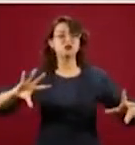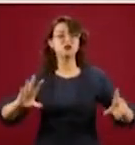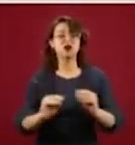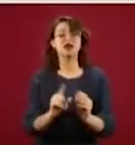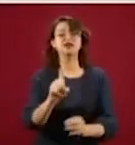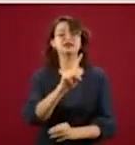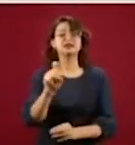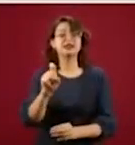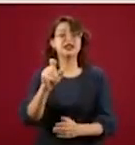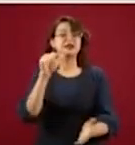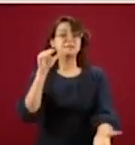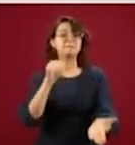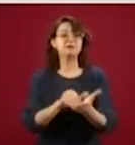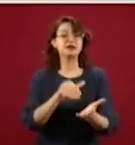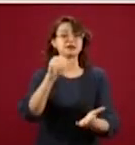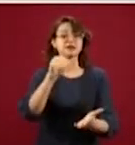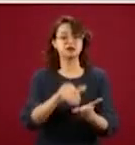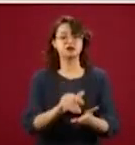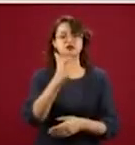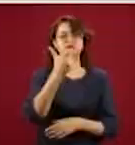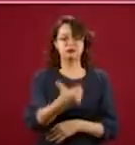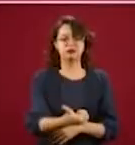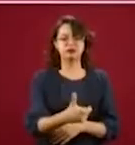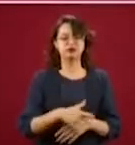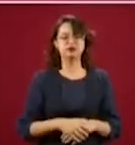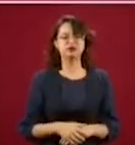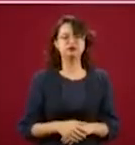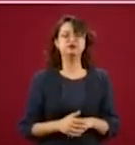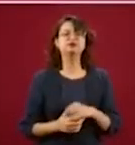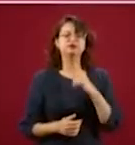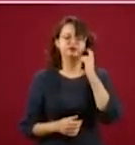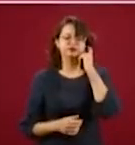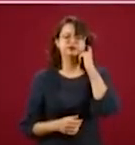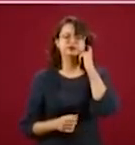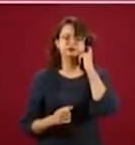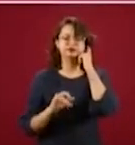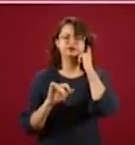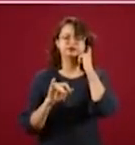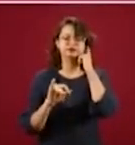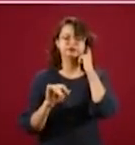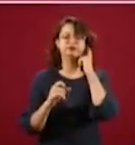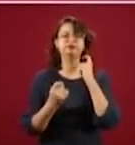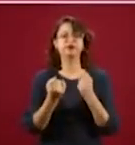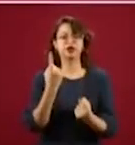Claro, ahí incluyen algunos helicópteros que se compraron para la Fuerza Aérea,